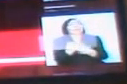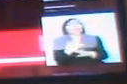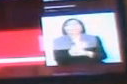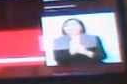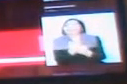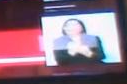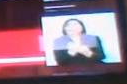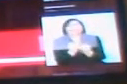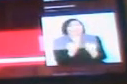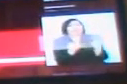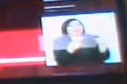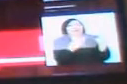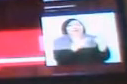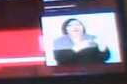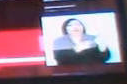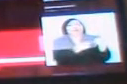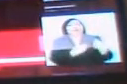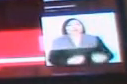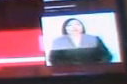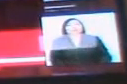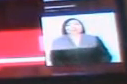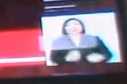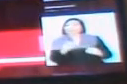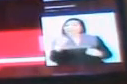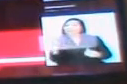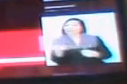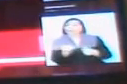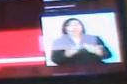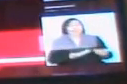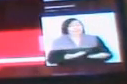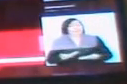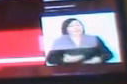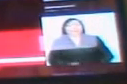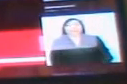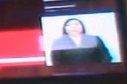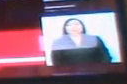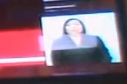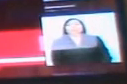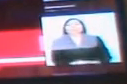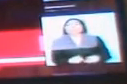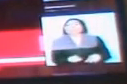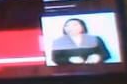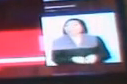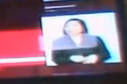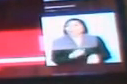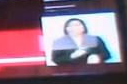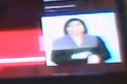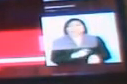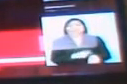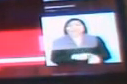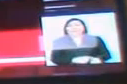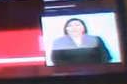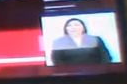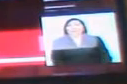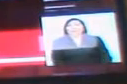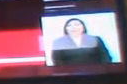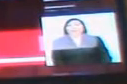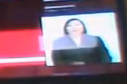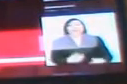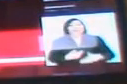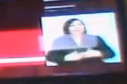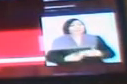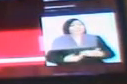independencia, responsabilidad y celeridad. Pero al mismo tiempo, lo que ha